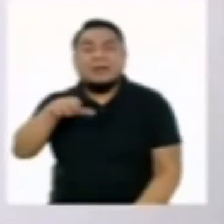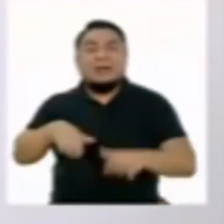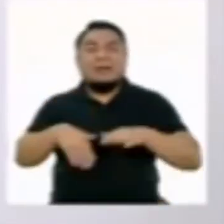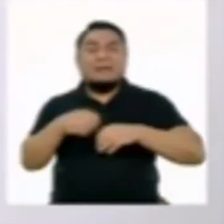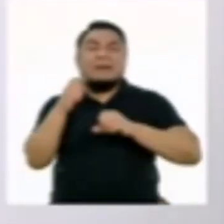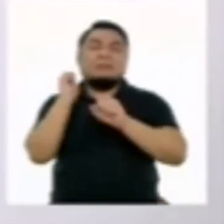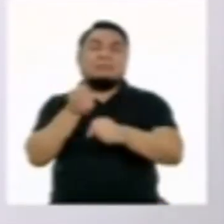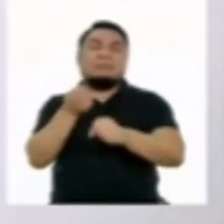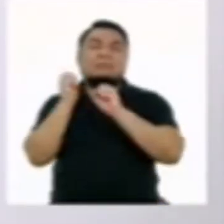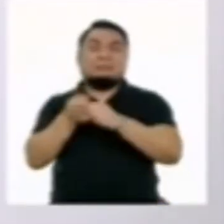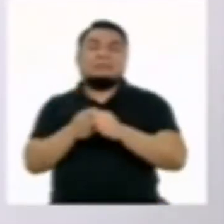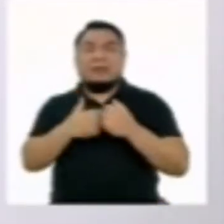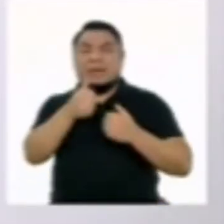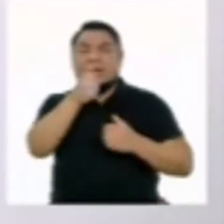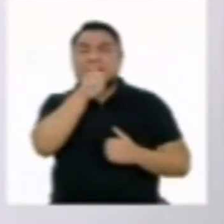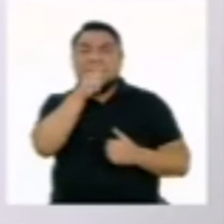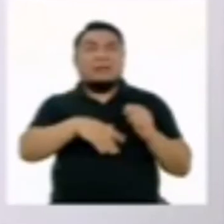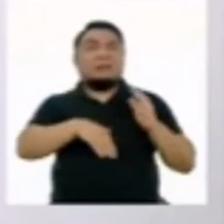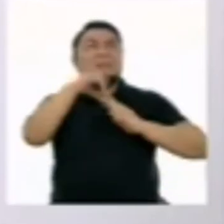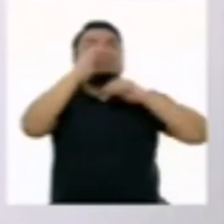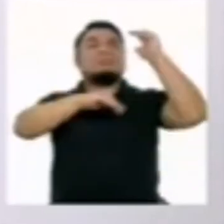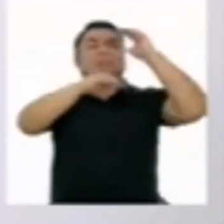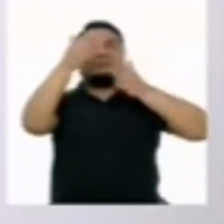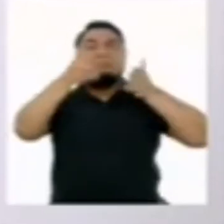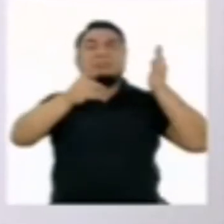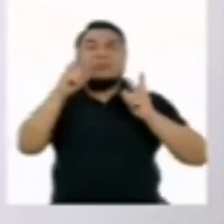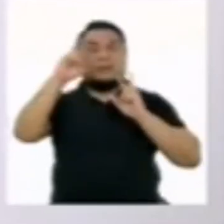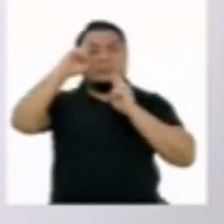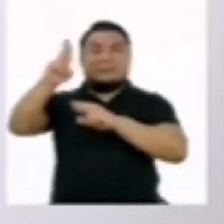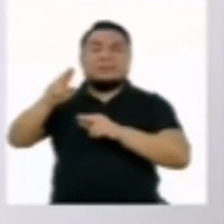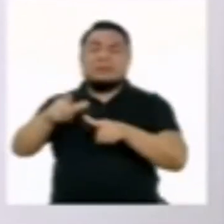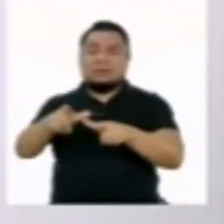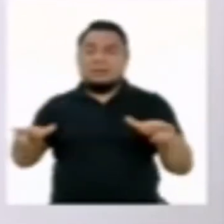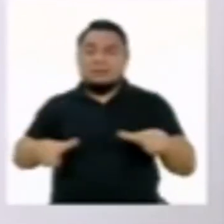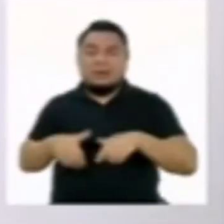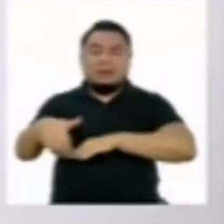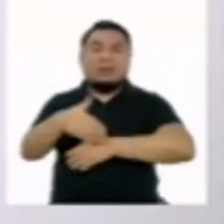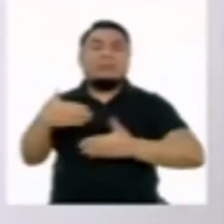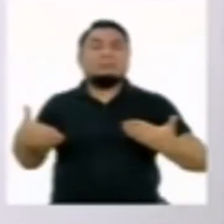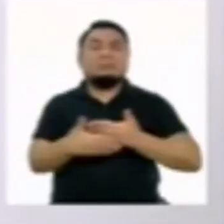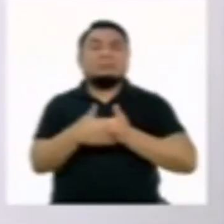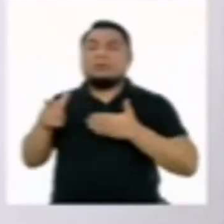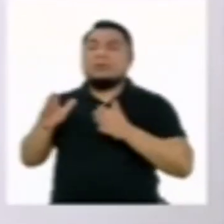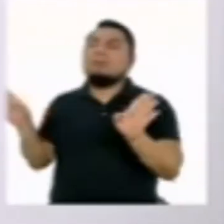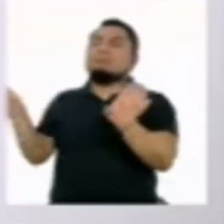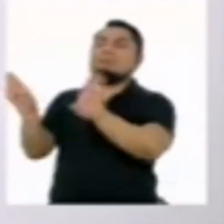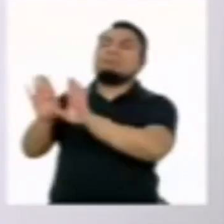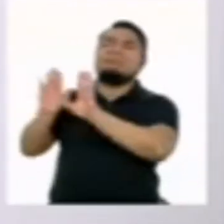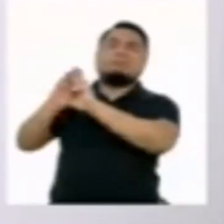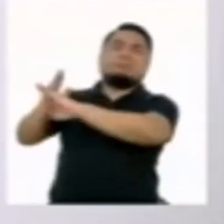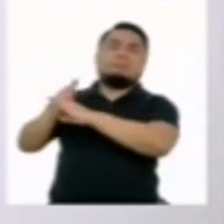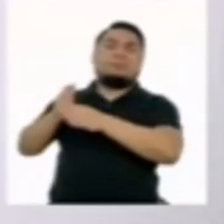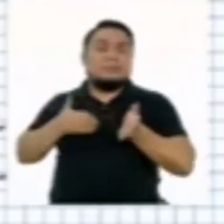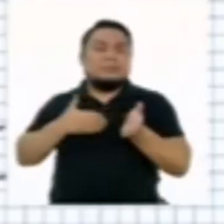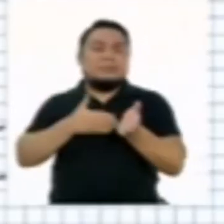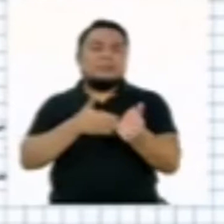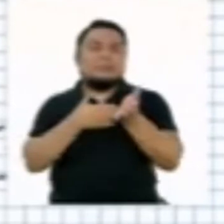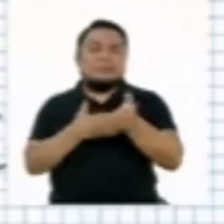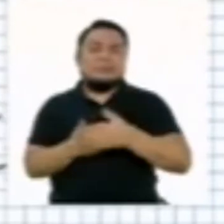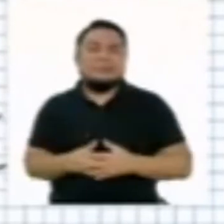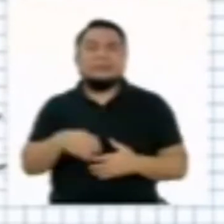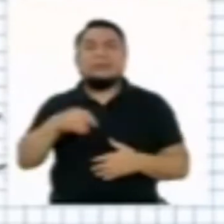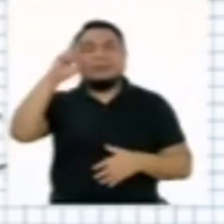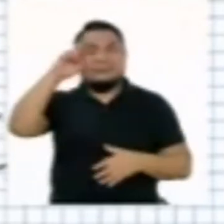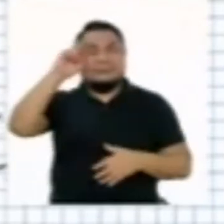obras de construcciones privadas, como edificios, no respetan el espacio público y ocupan una vía, creando congestión.